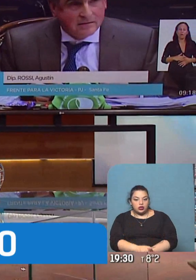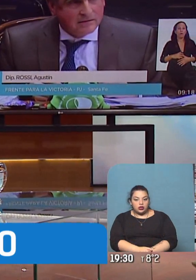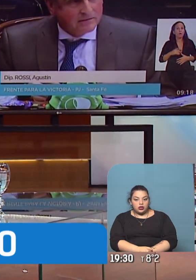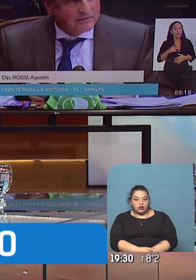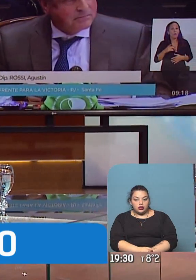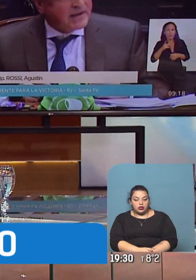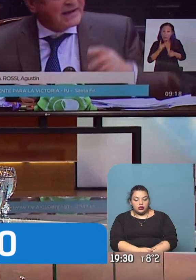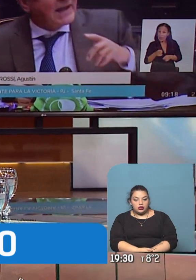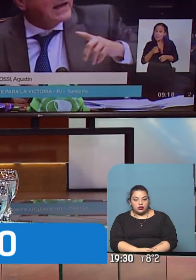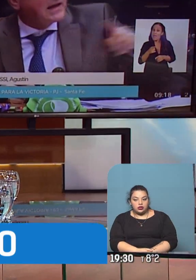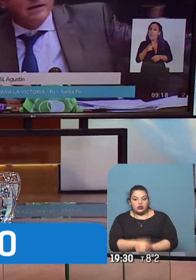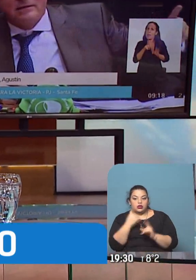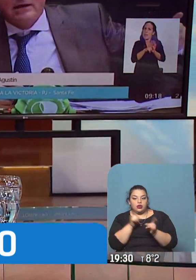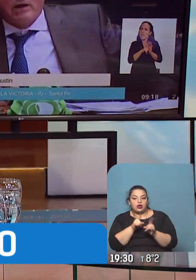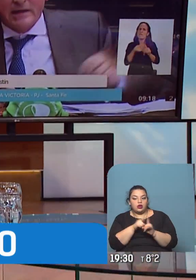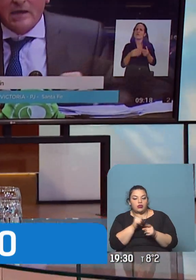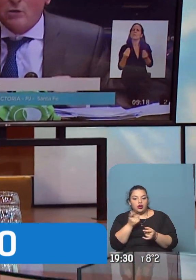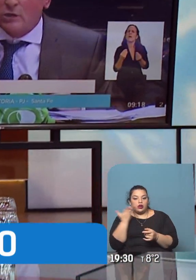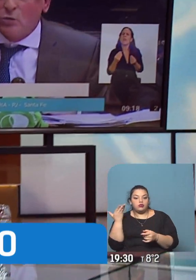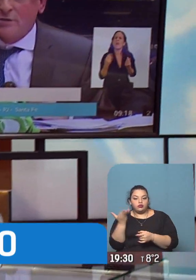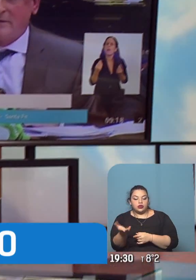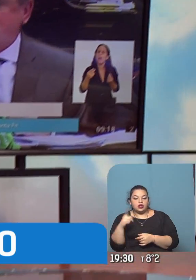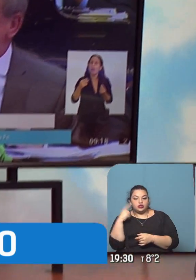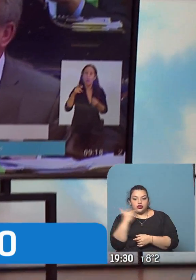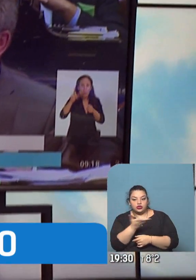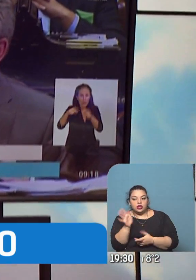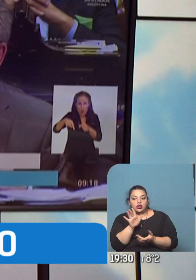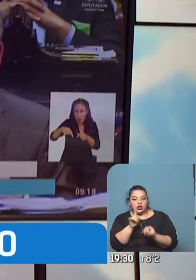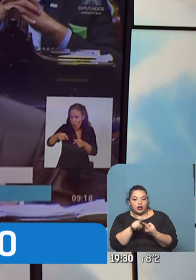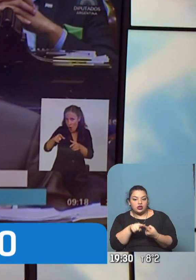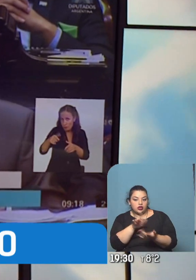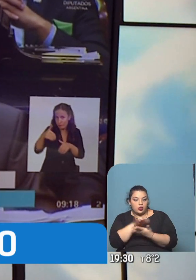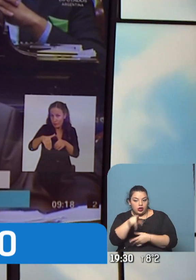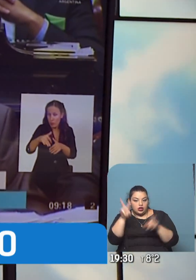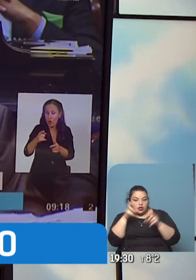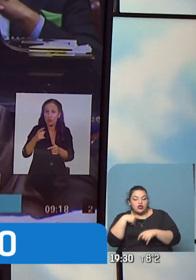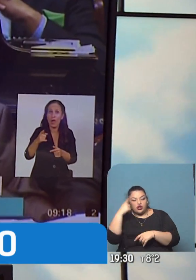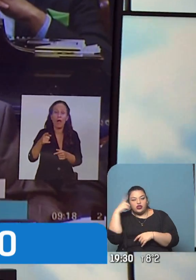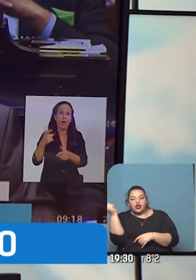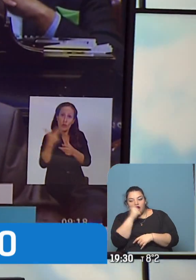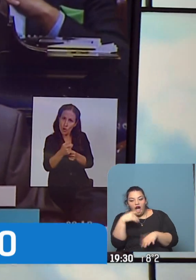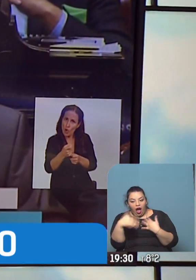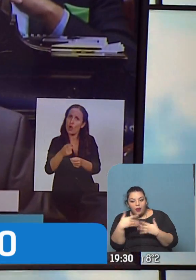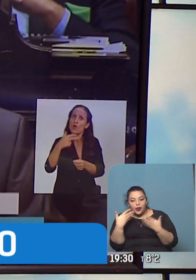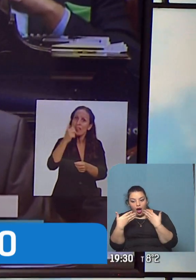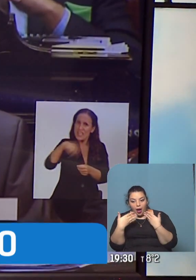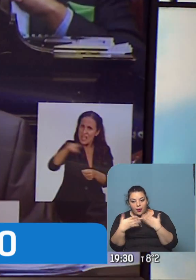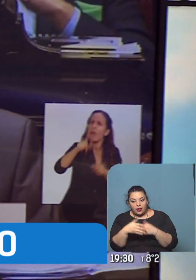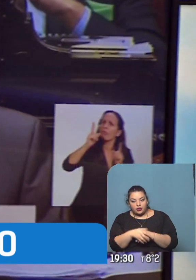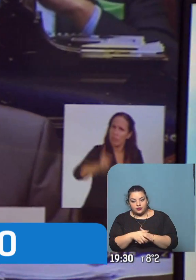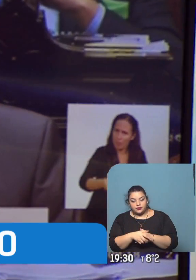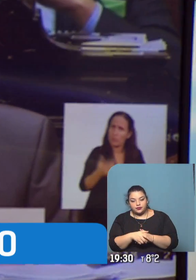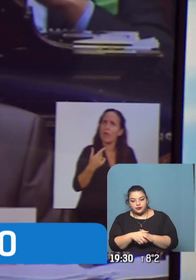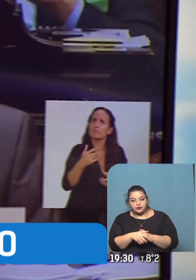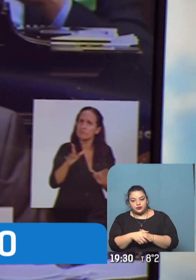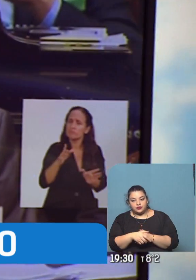eco de la demanda social que hay en relación a este tema. Supongo que se va a tratar rápidamente y que vamos a tener ley. En ese sentido, Mónica,